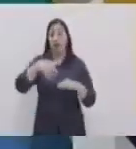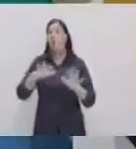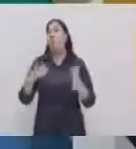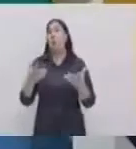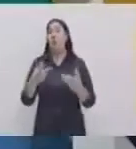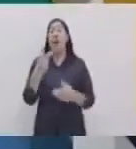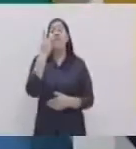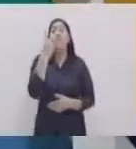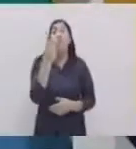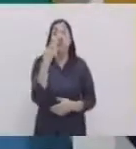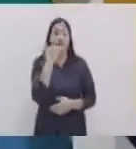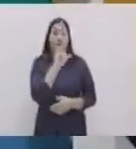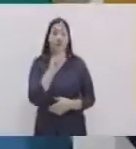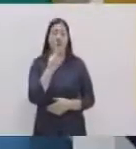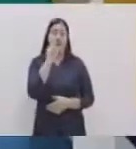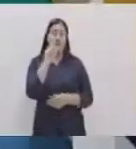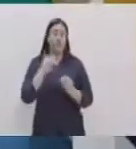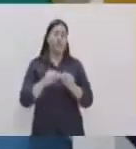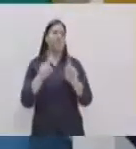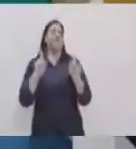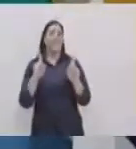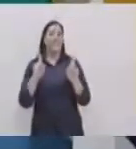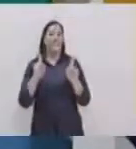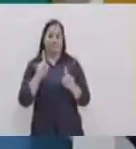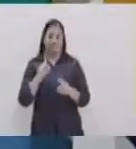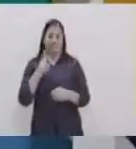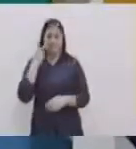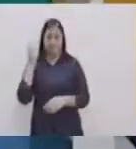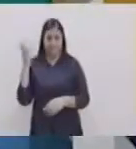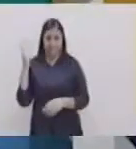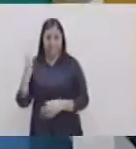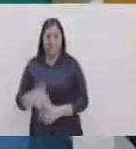es que solo tenemos dos lados iguales.